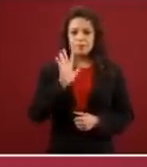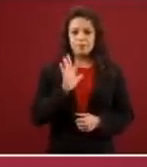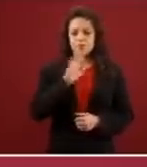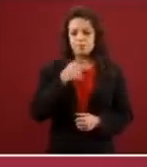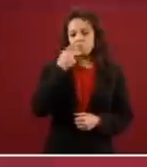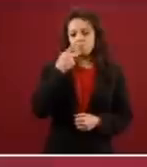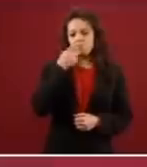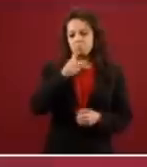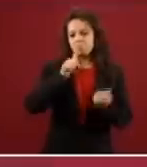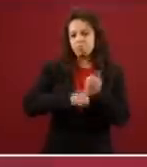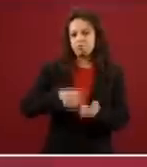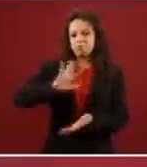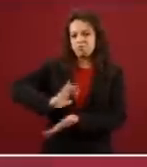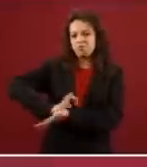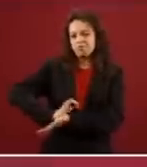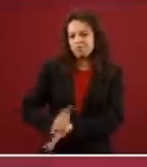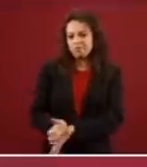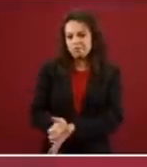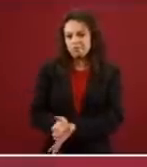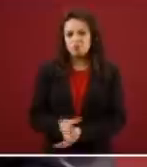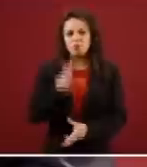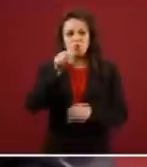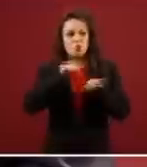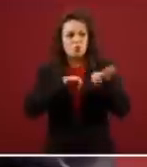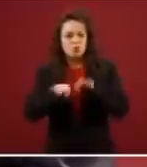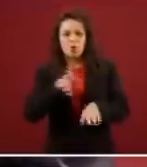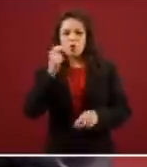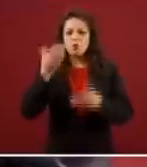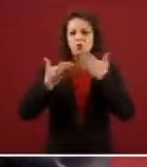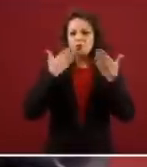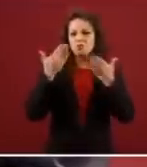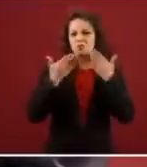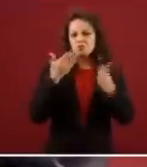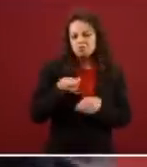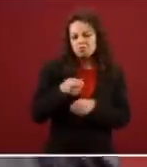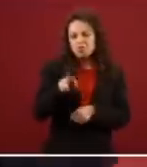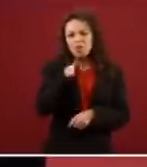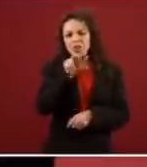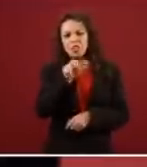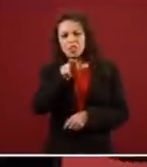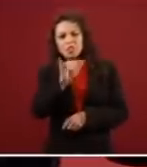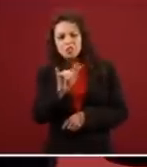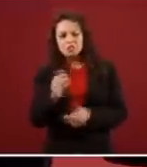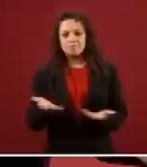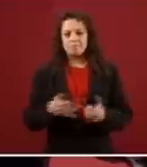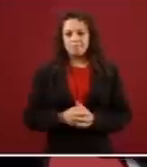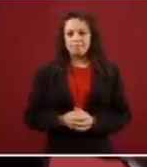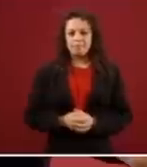discriminatoria. Ni estudian ni trabajan, ninis. Y todavía ahora